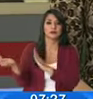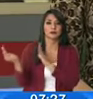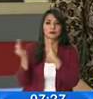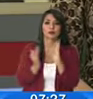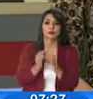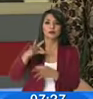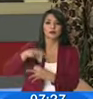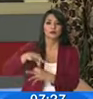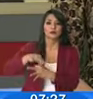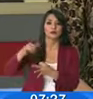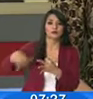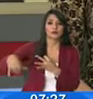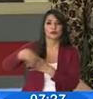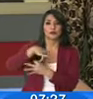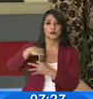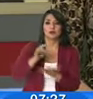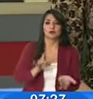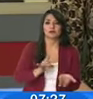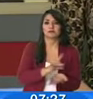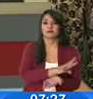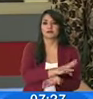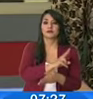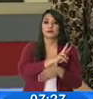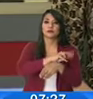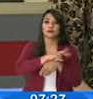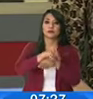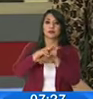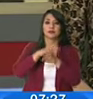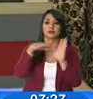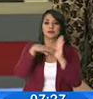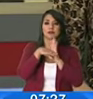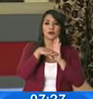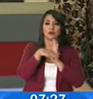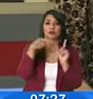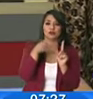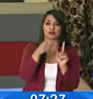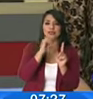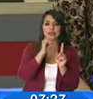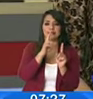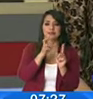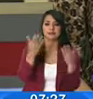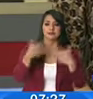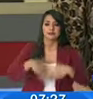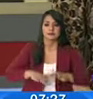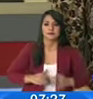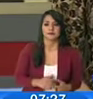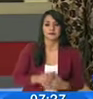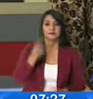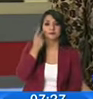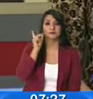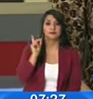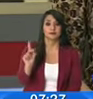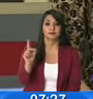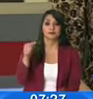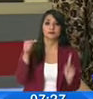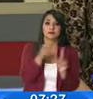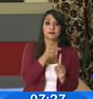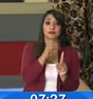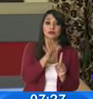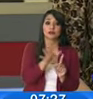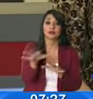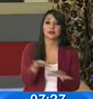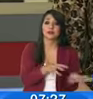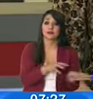con votación unánime, cesó de sus funciones al superintendente de bancos, Cristian Cruz. La resolución dejó sentado que Cruz incumplió